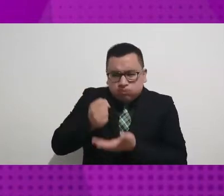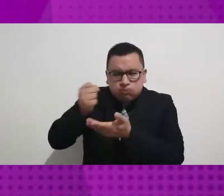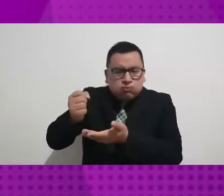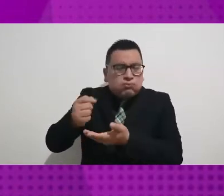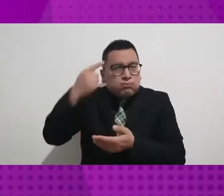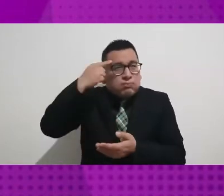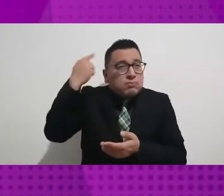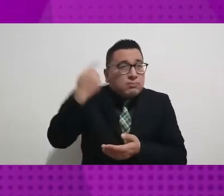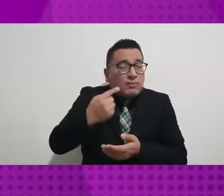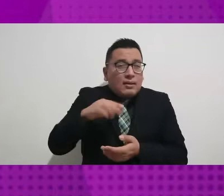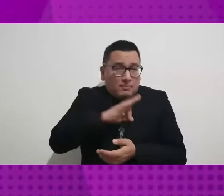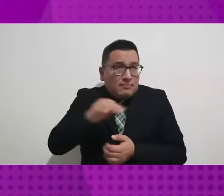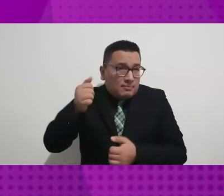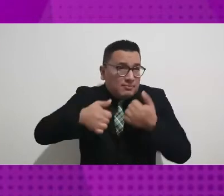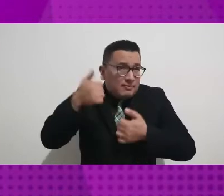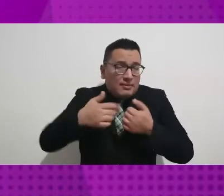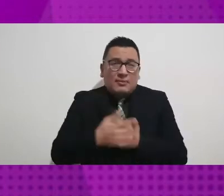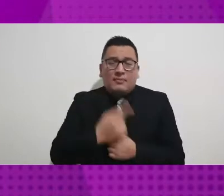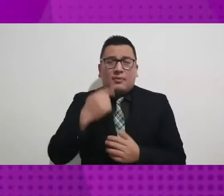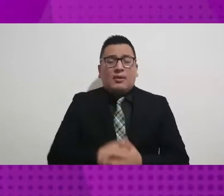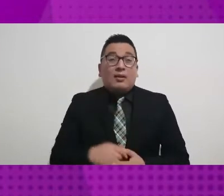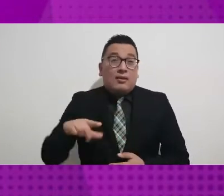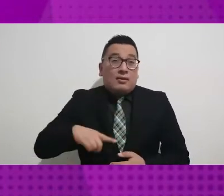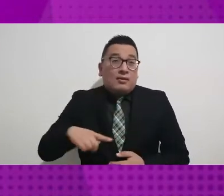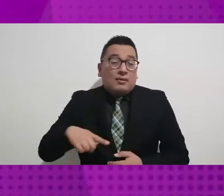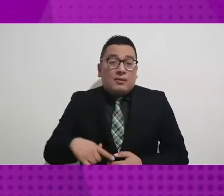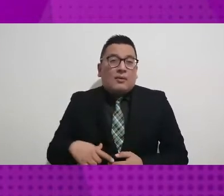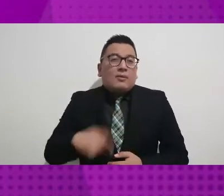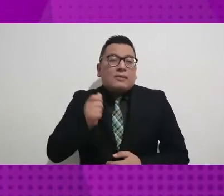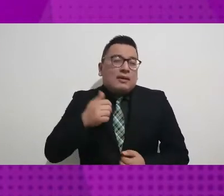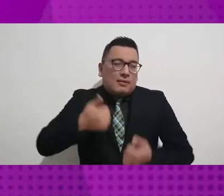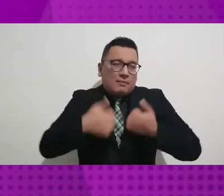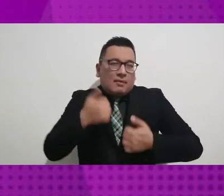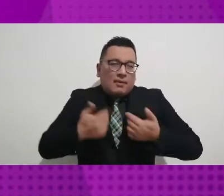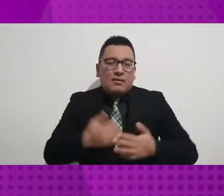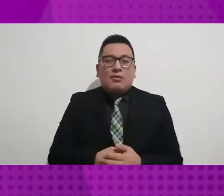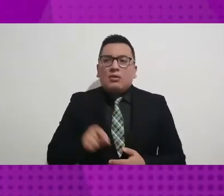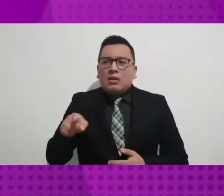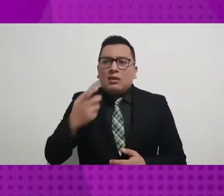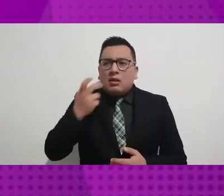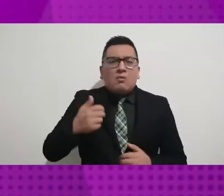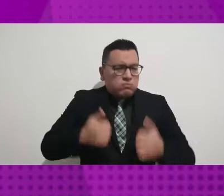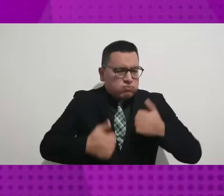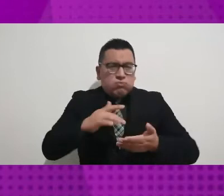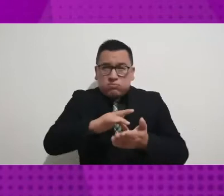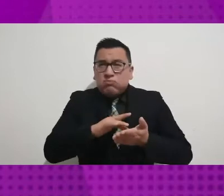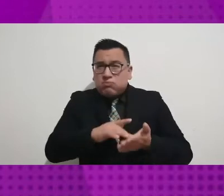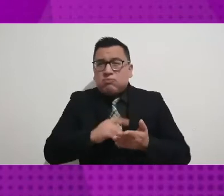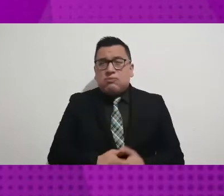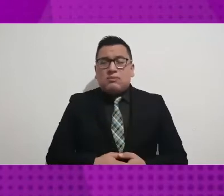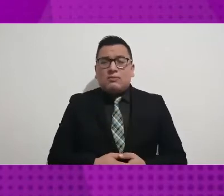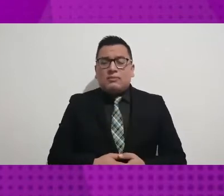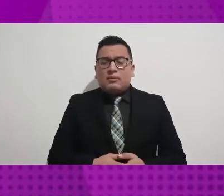para hacerme competitivas en el proceso electoral? Dado que la democracia significa competencia, competir por los